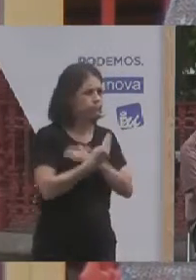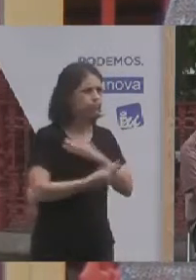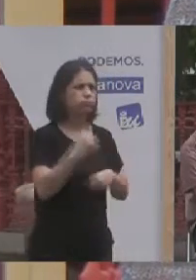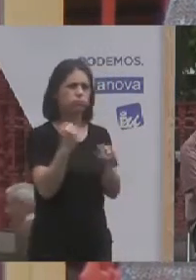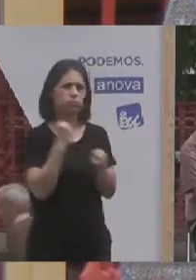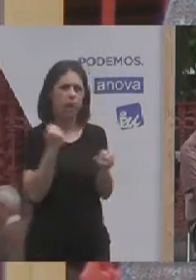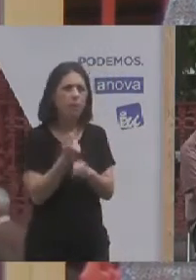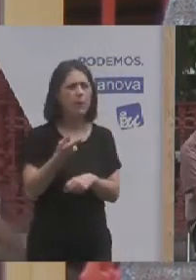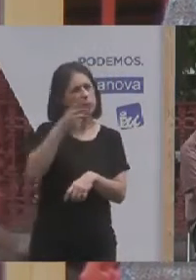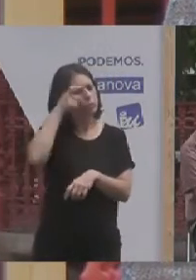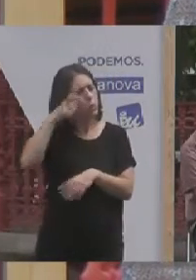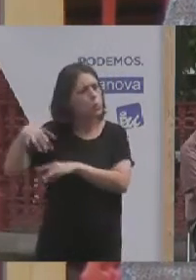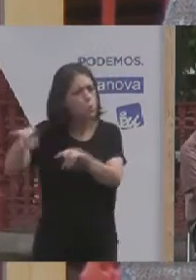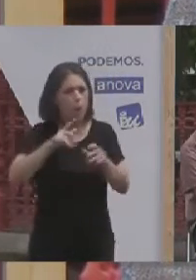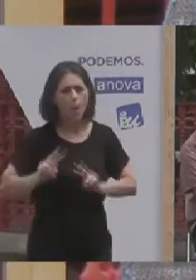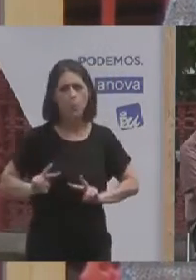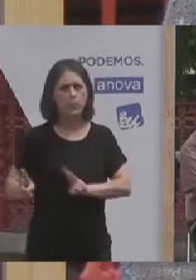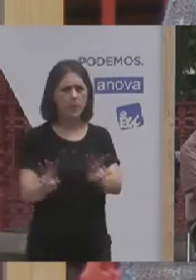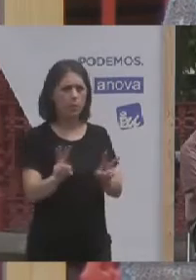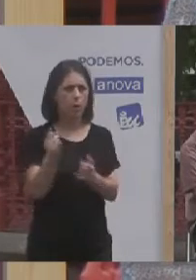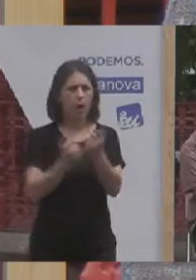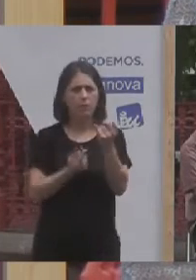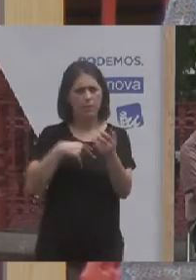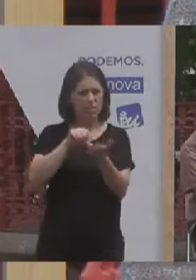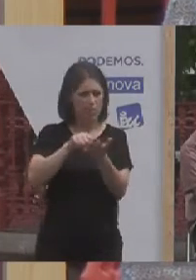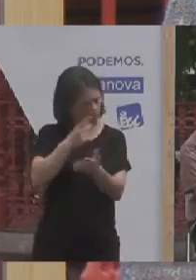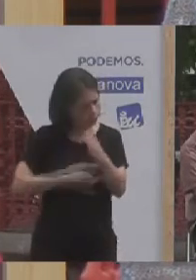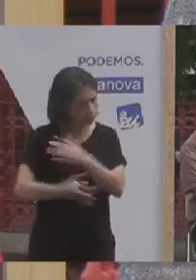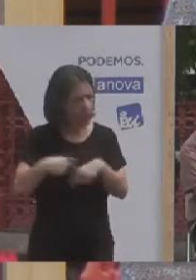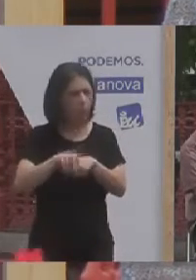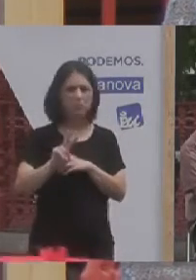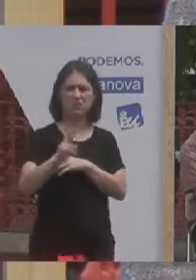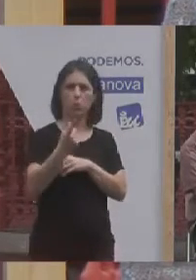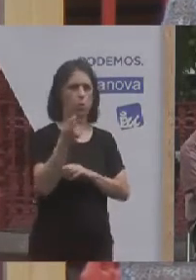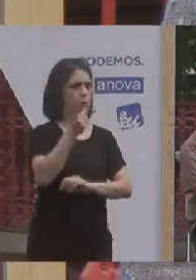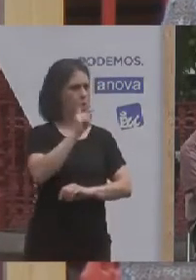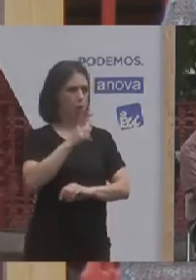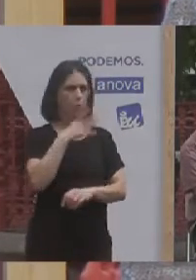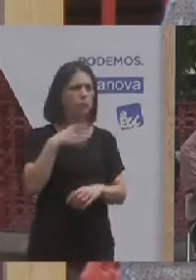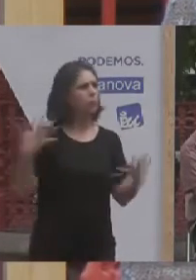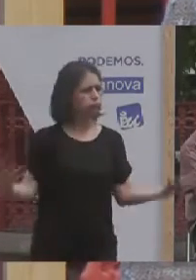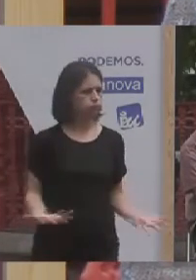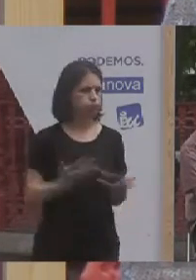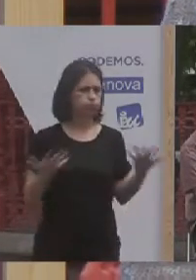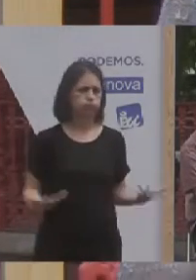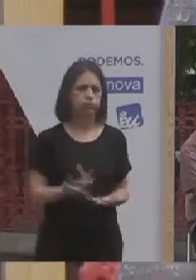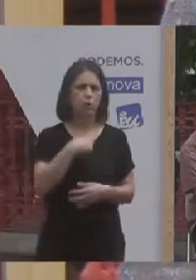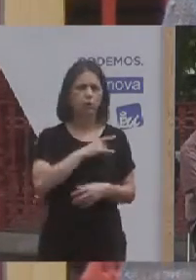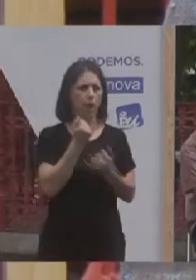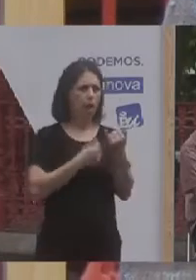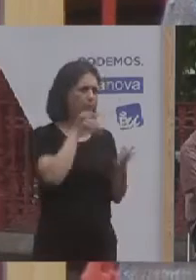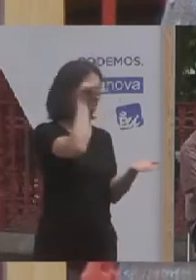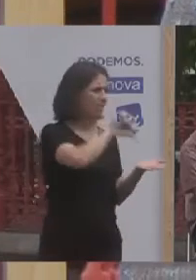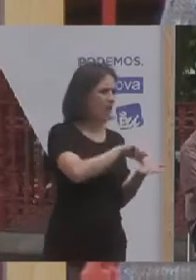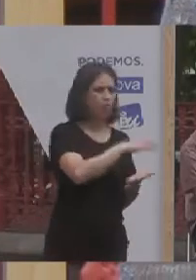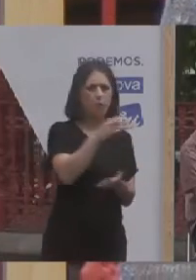mundo rural vivo, de creación dunha cidadanía que non é de segunda, porque temos que ter os mesmos dereitos os que vivimos nas cidades que os